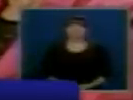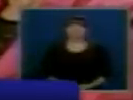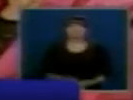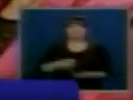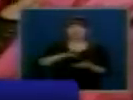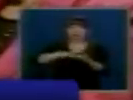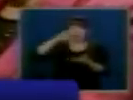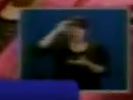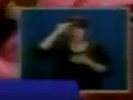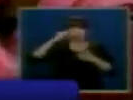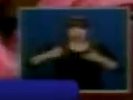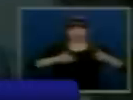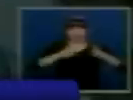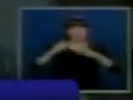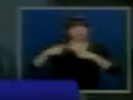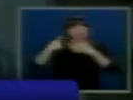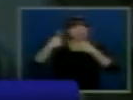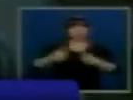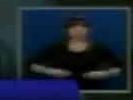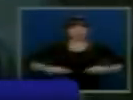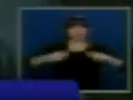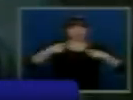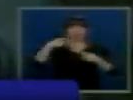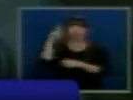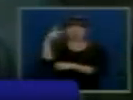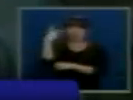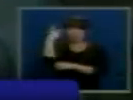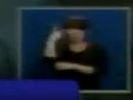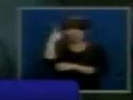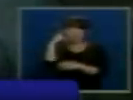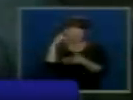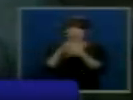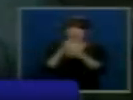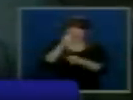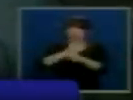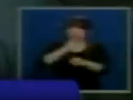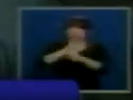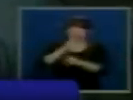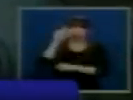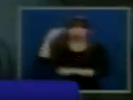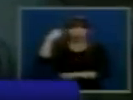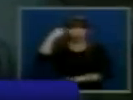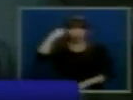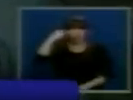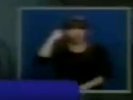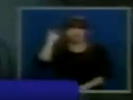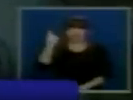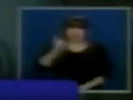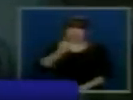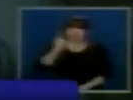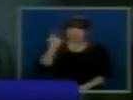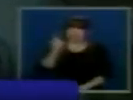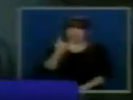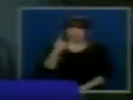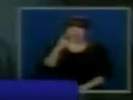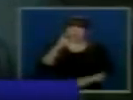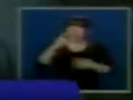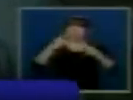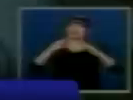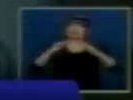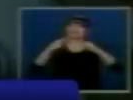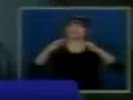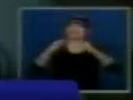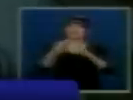Aprendí en los caminos de la vida que la política y, por lo tanto, el oficio de gobernar siempre será un intento por conquistar